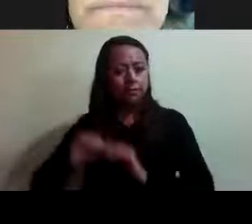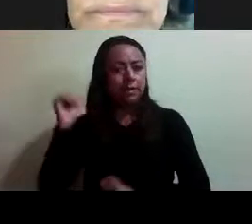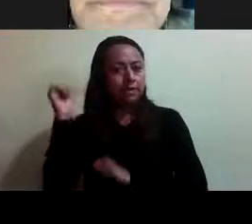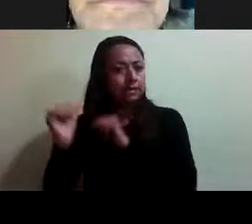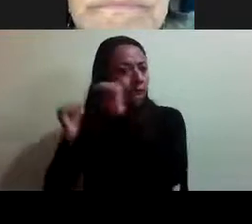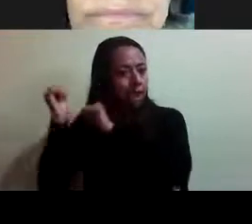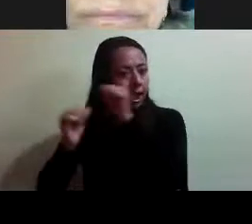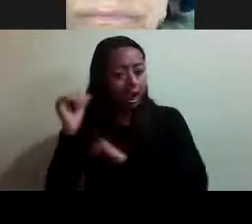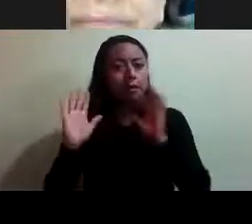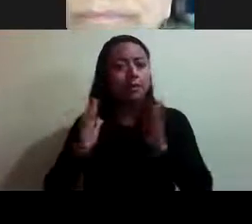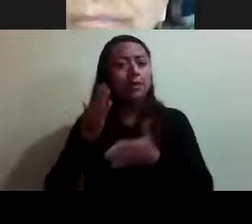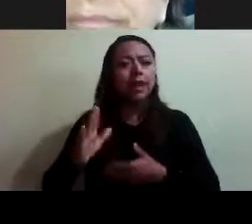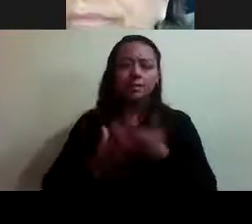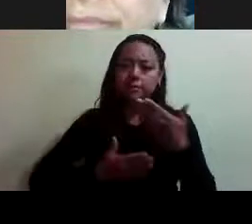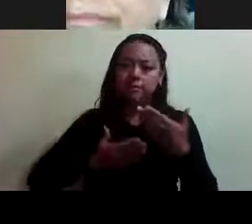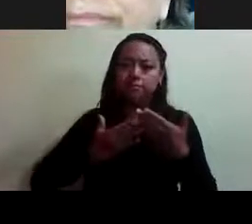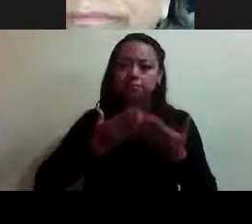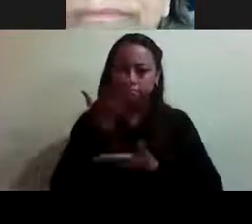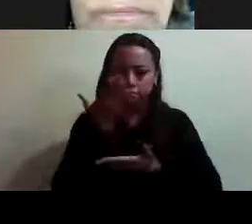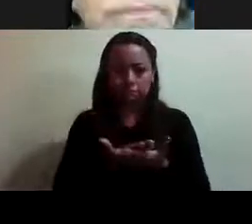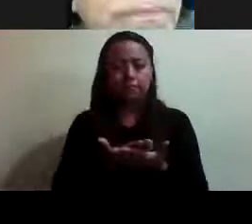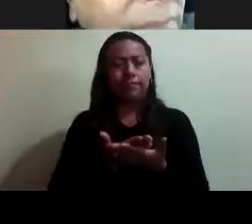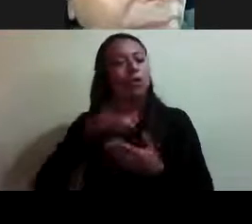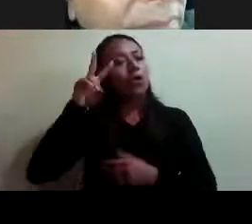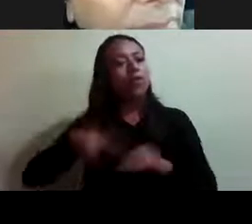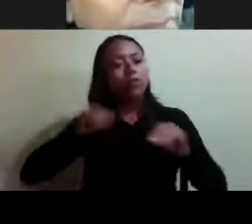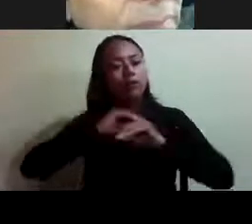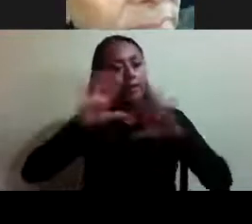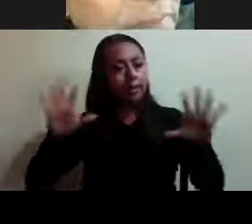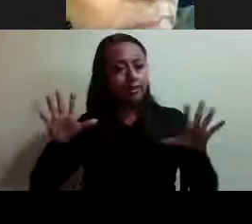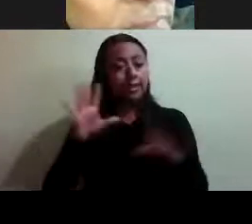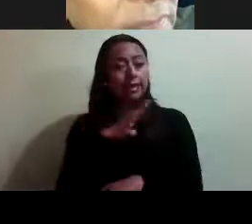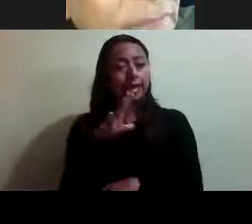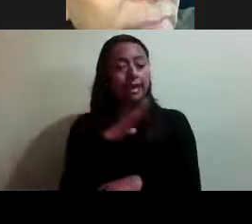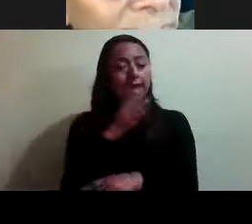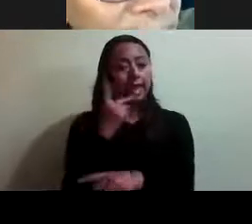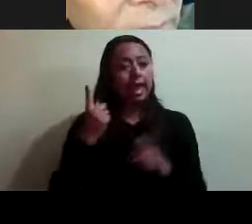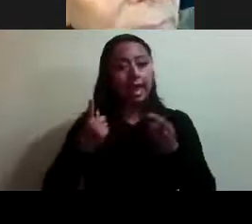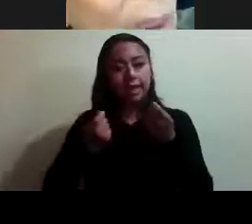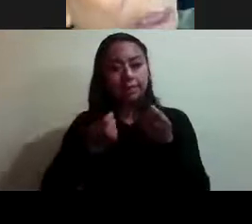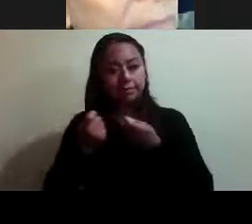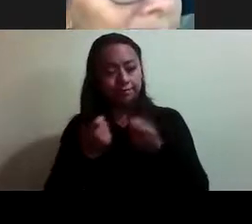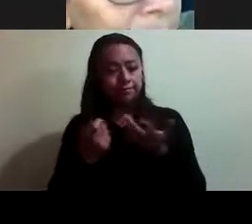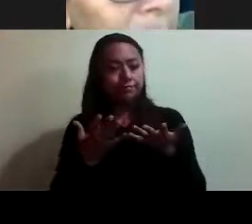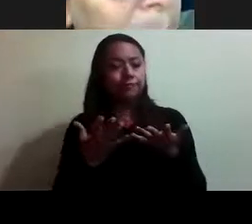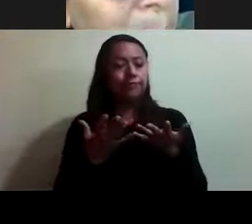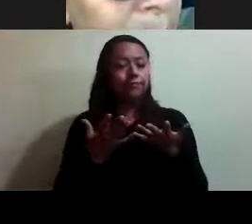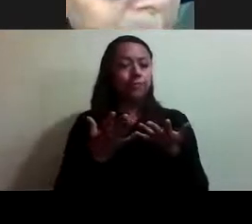de plantear como verdades absolutas que ha habido un manejo inadecuado o que ha habido